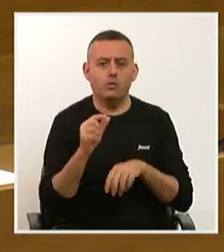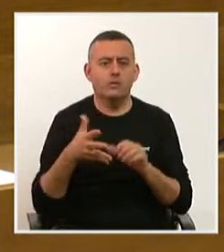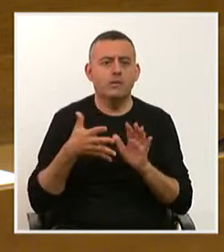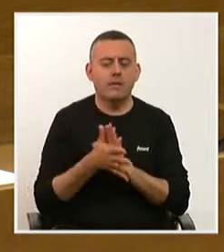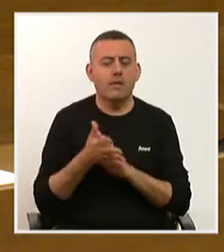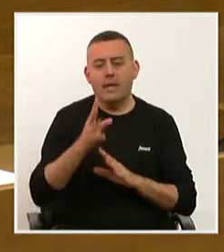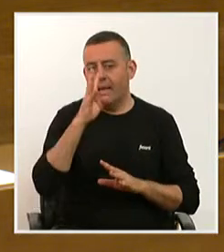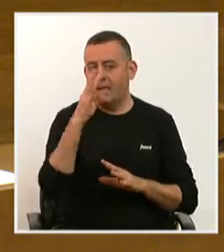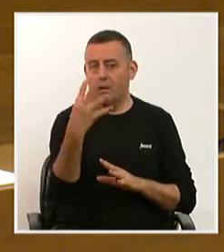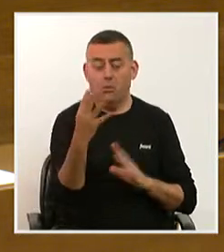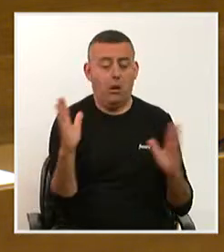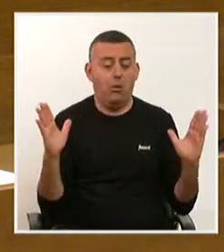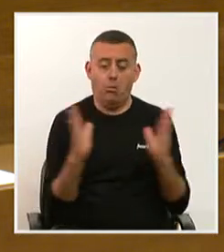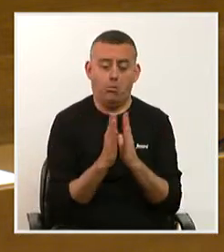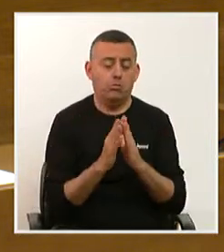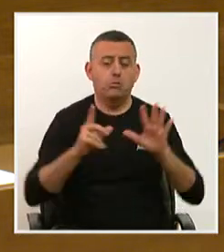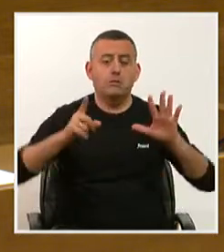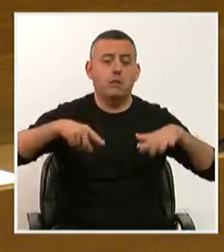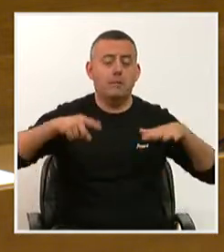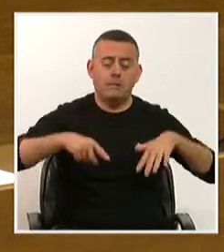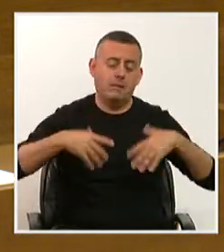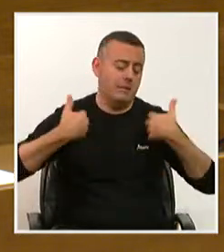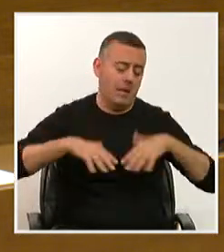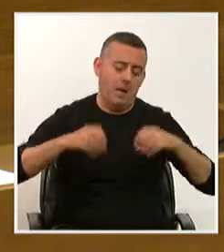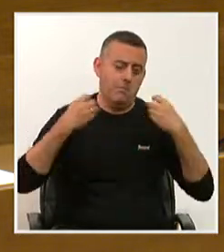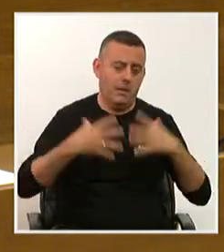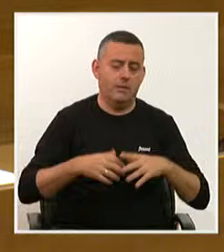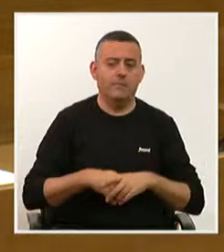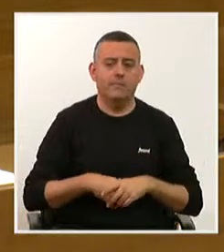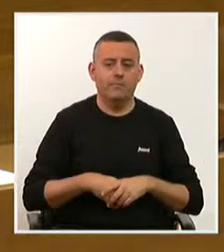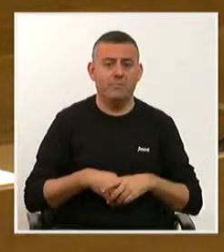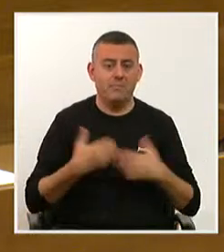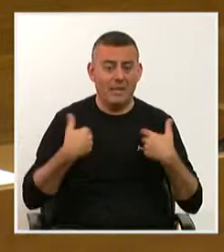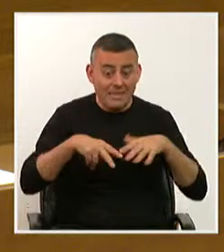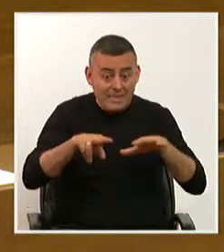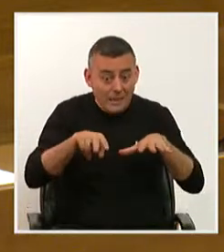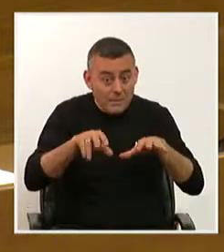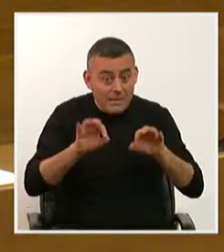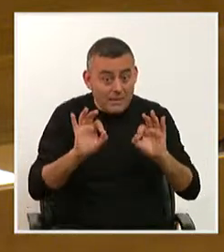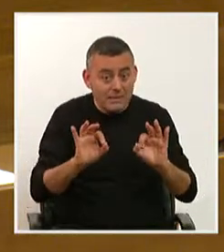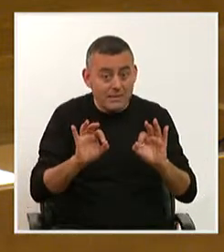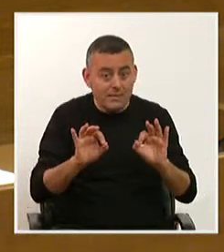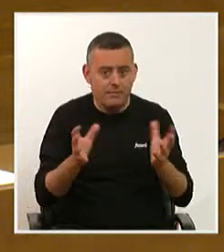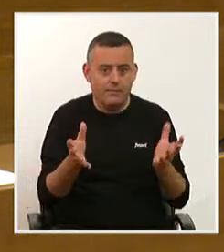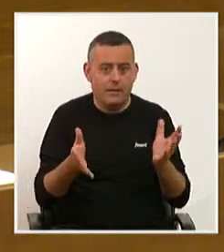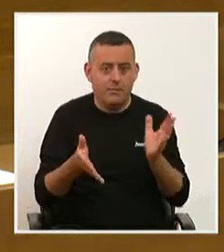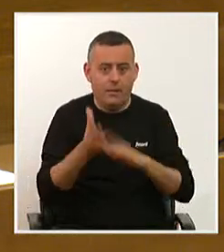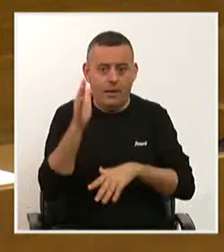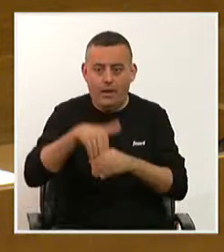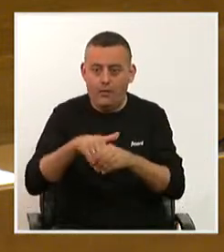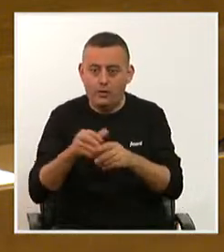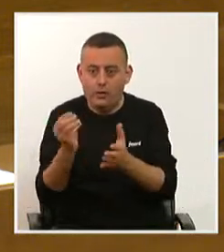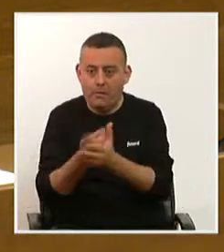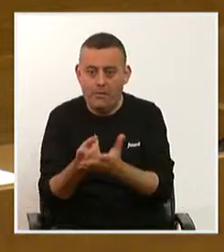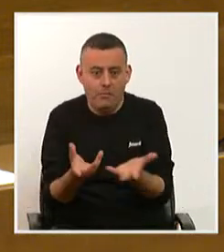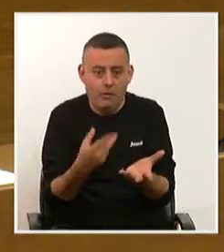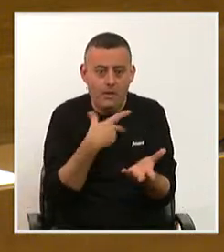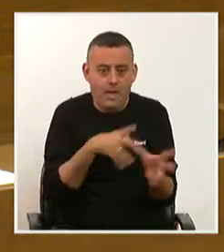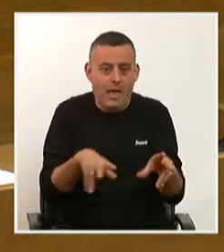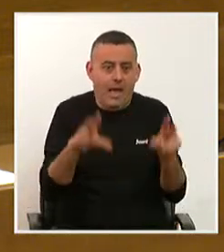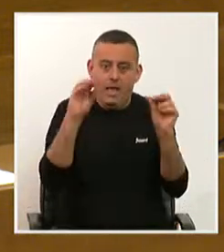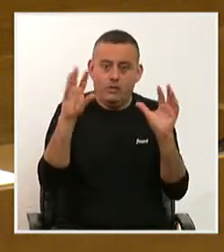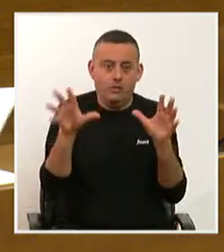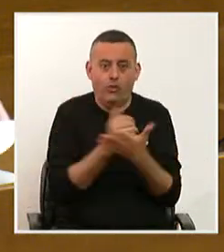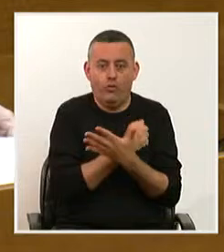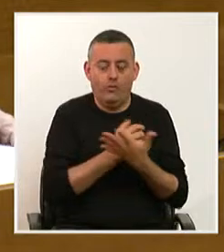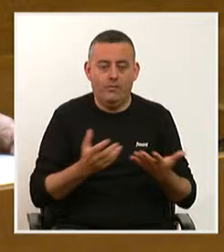que elec y tornar a pegar la pero mire tambén Y en este cas en esta una